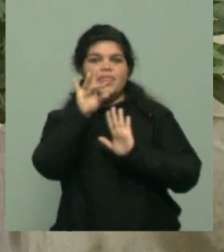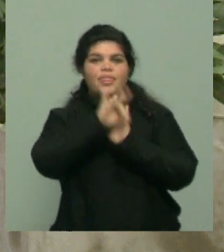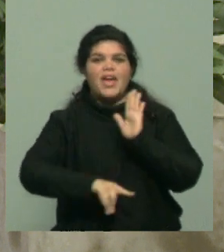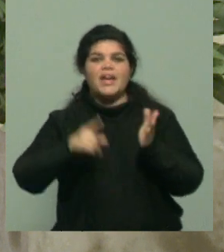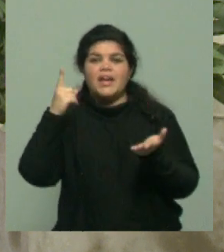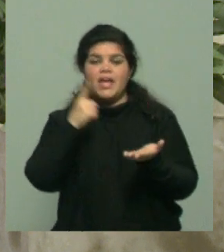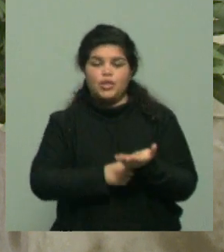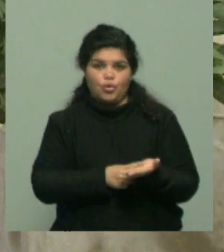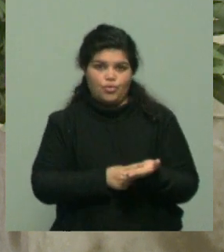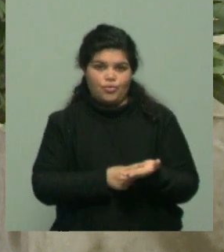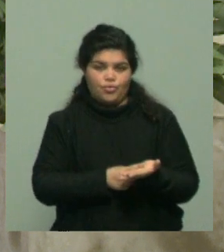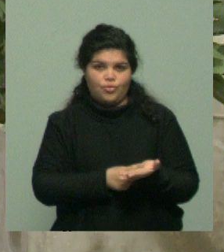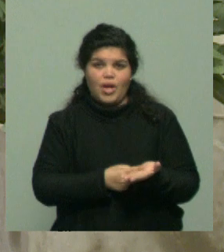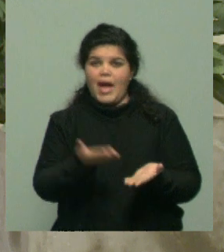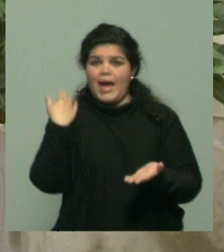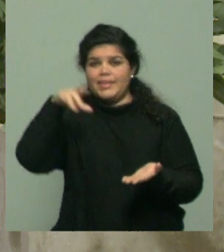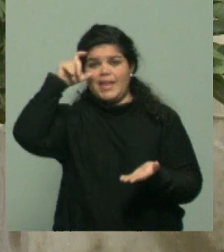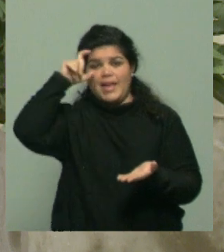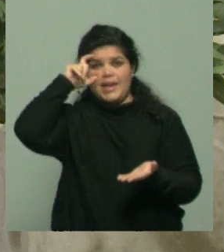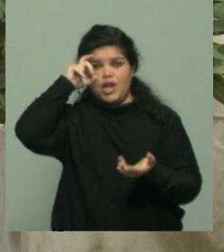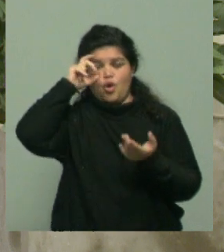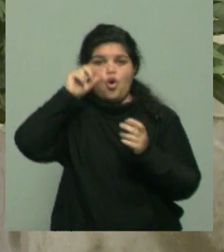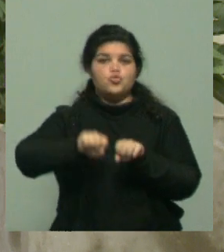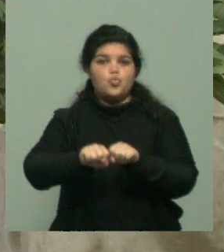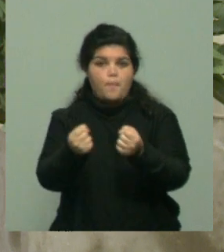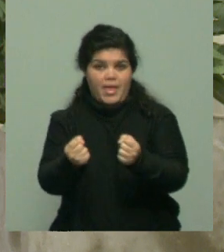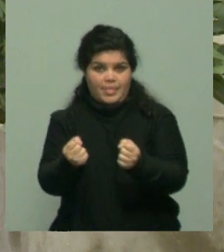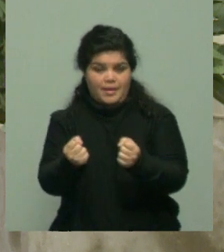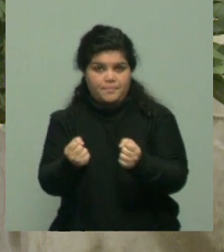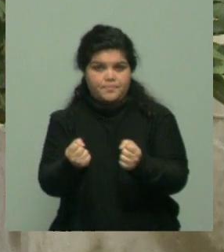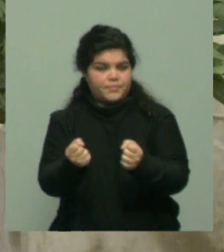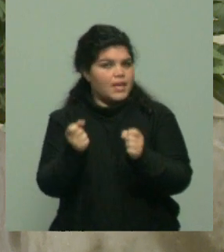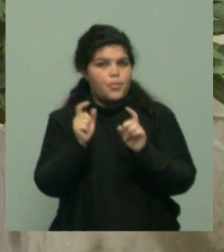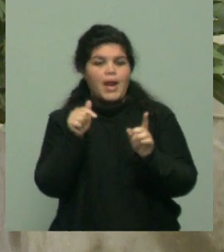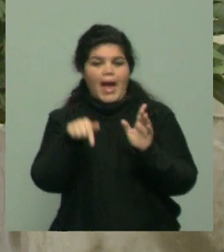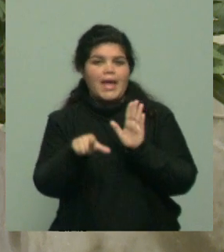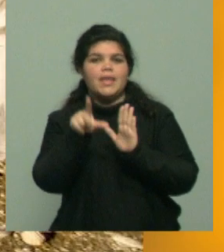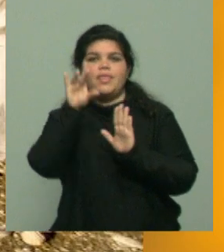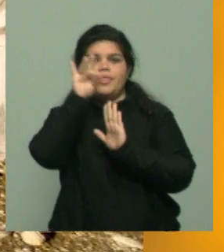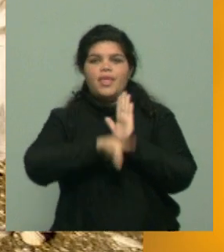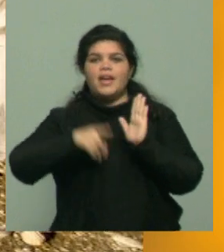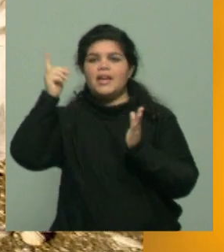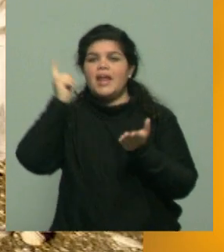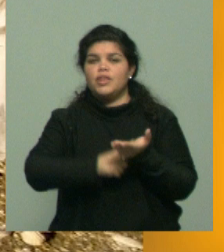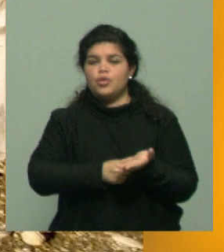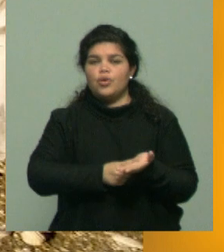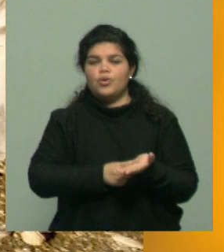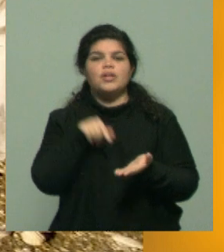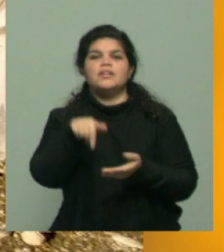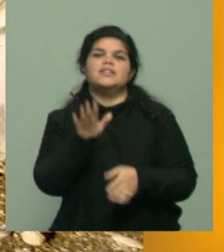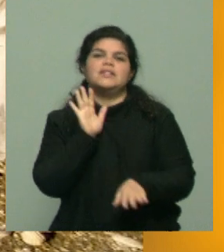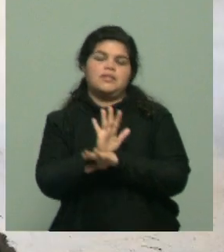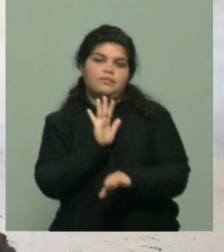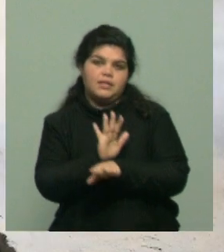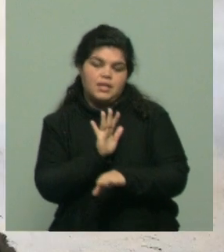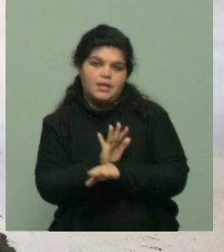justicia en el mes de enero. En ese decreto se establecían reformas que afectaban directamente al financiamiento, ¿no?, de